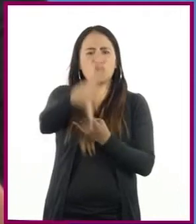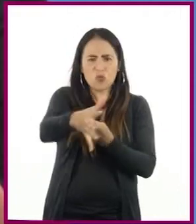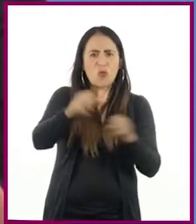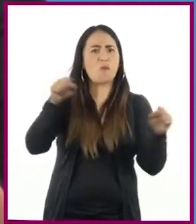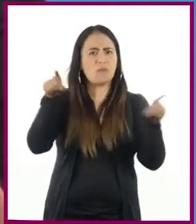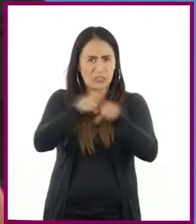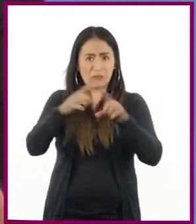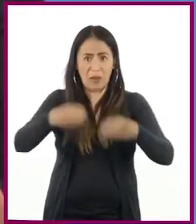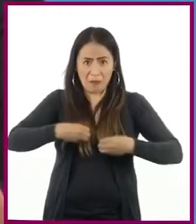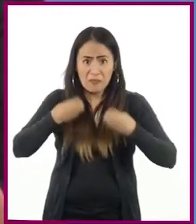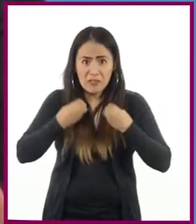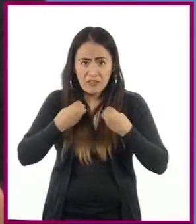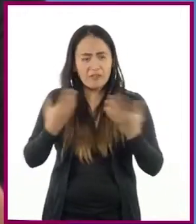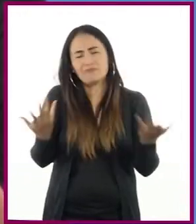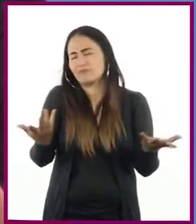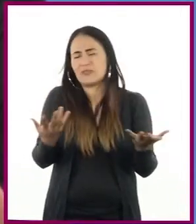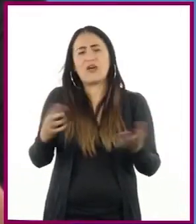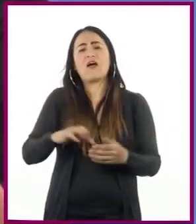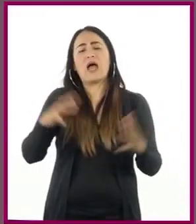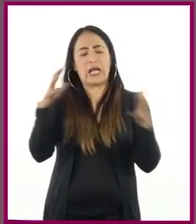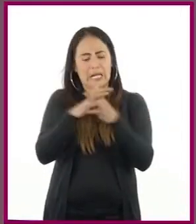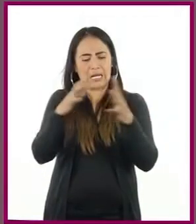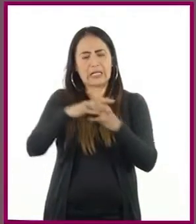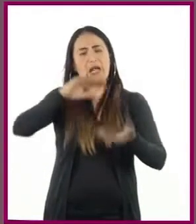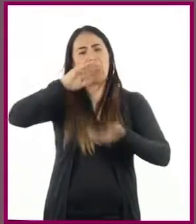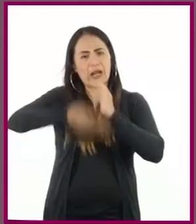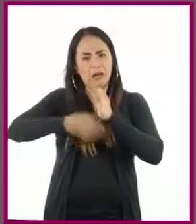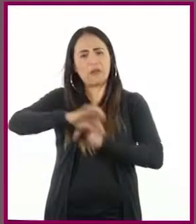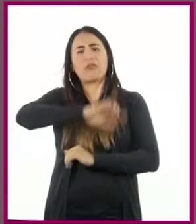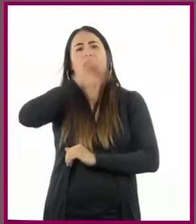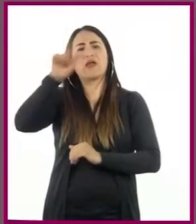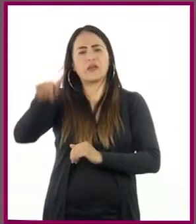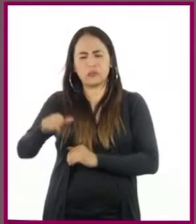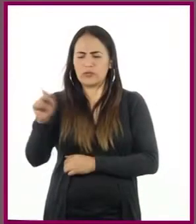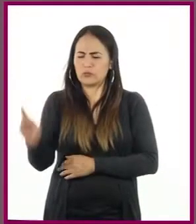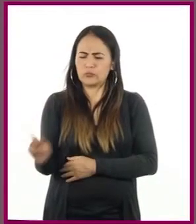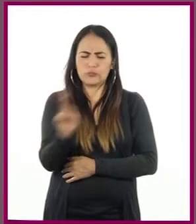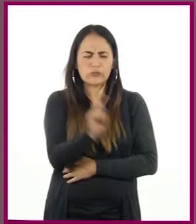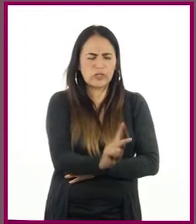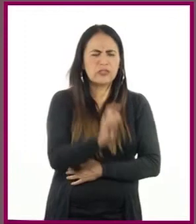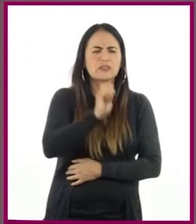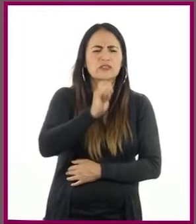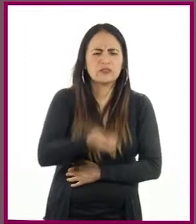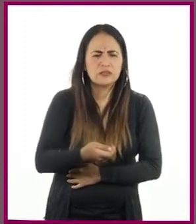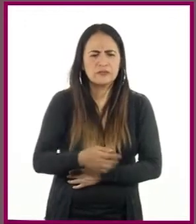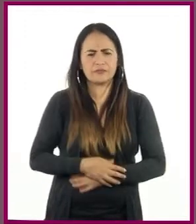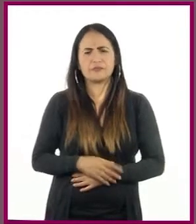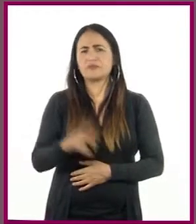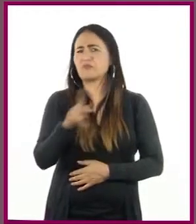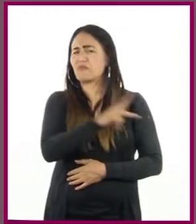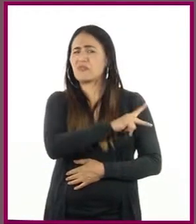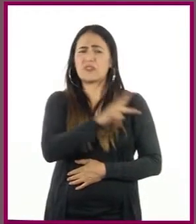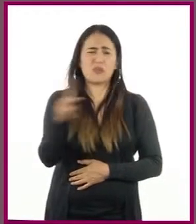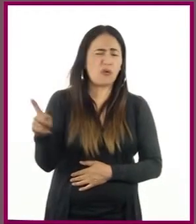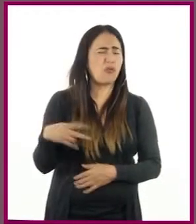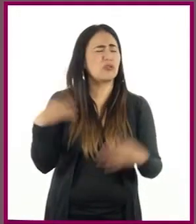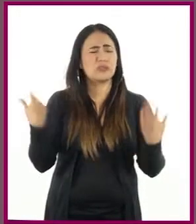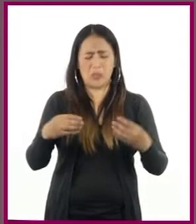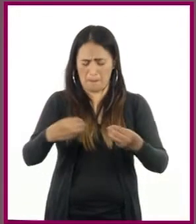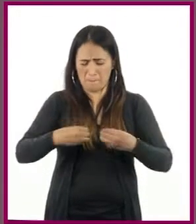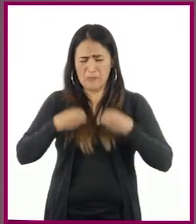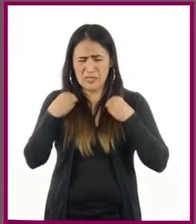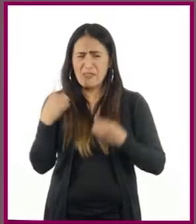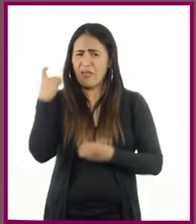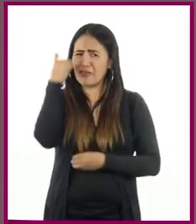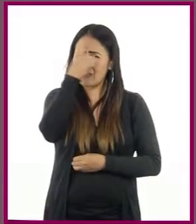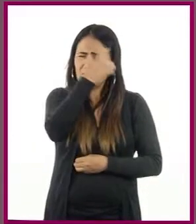La única semejanza después del conflicto se reducía a que todos habíamos conocido una suerte difícil,